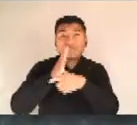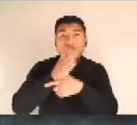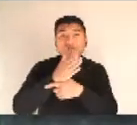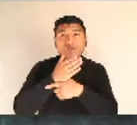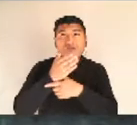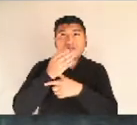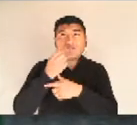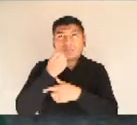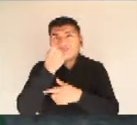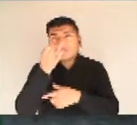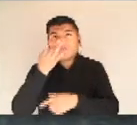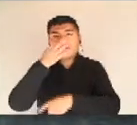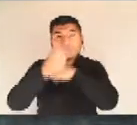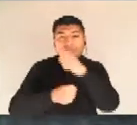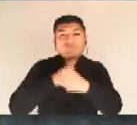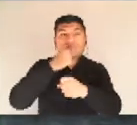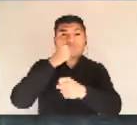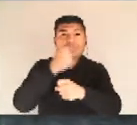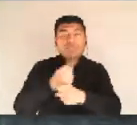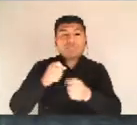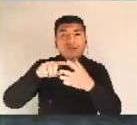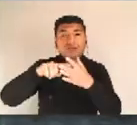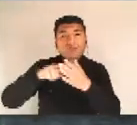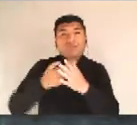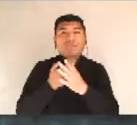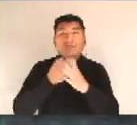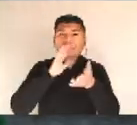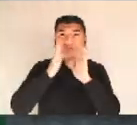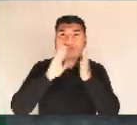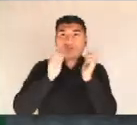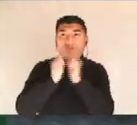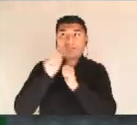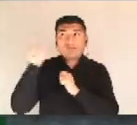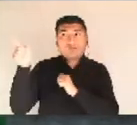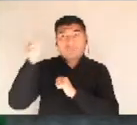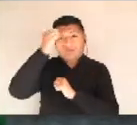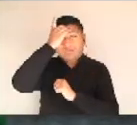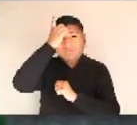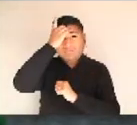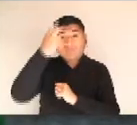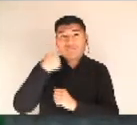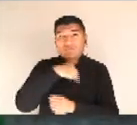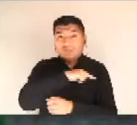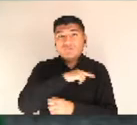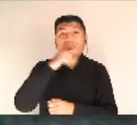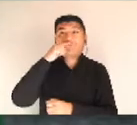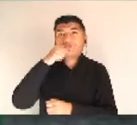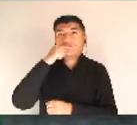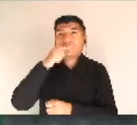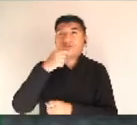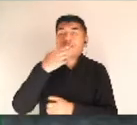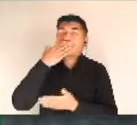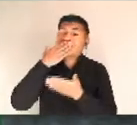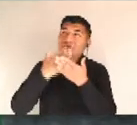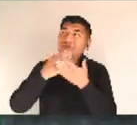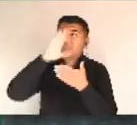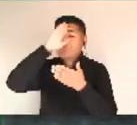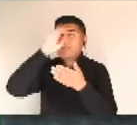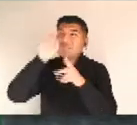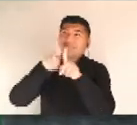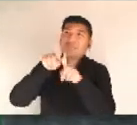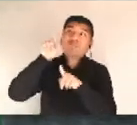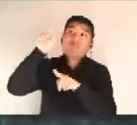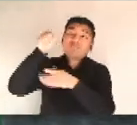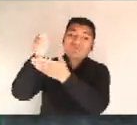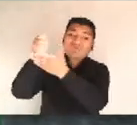años hemos empezado a hablar con ellos y les hemos dicho que viene hermanos ustedes